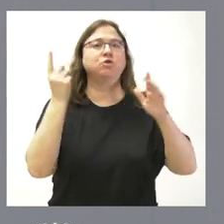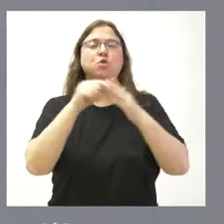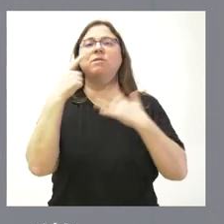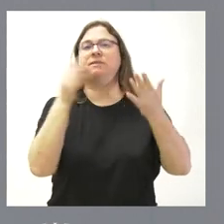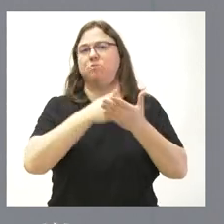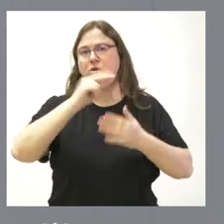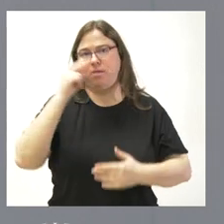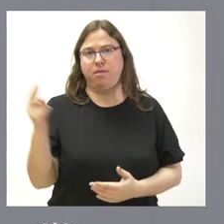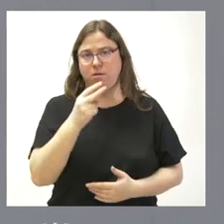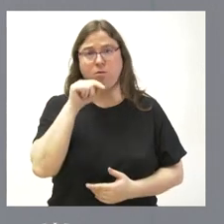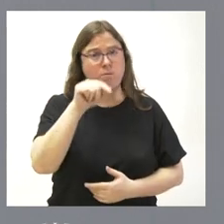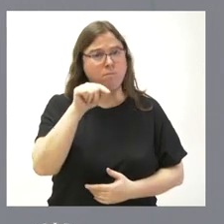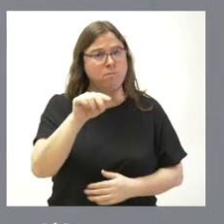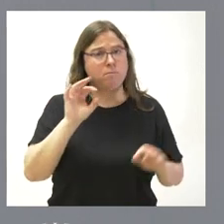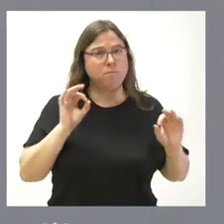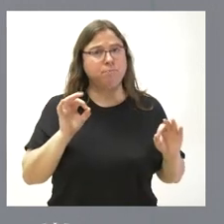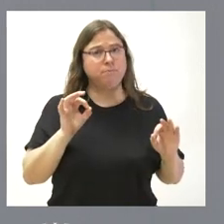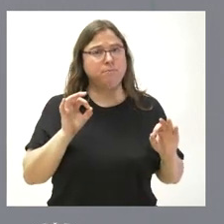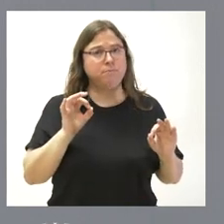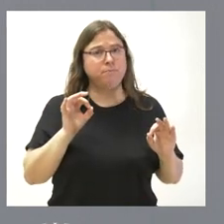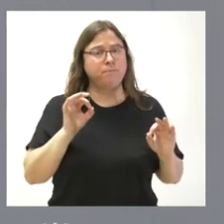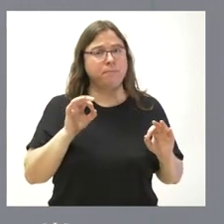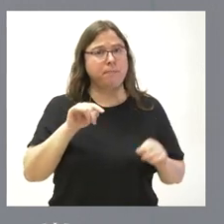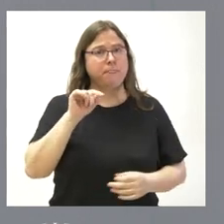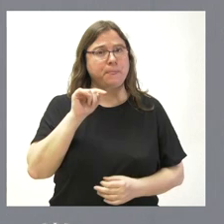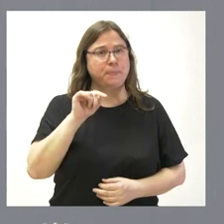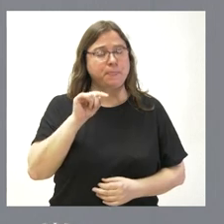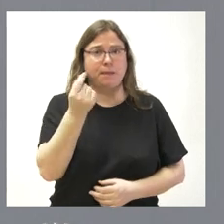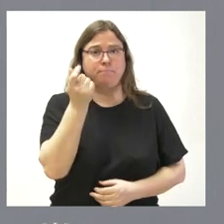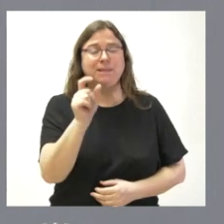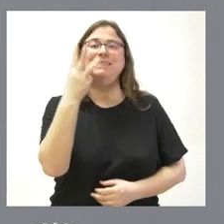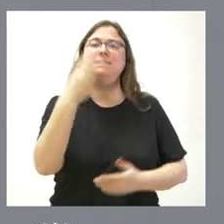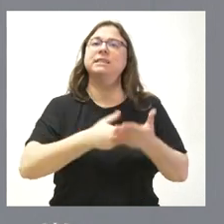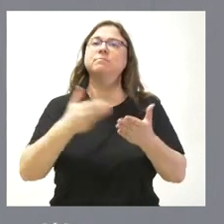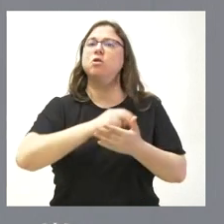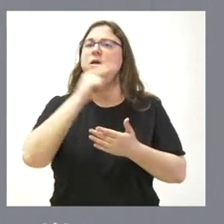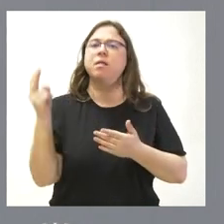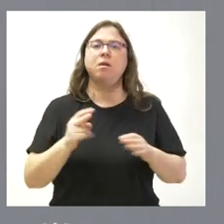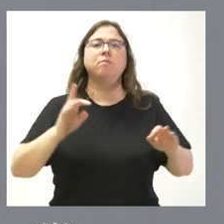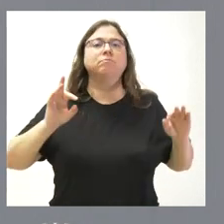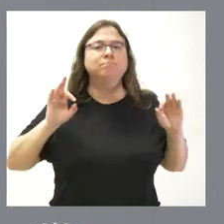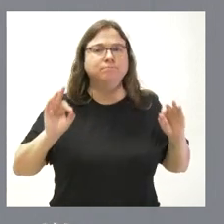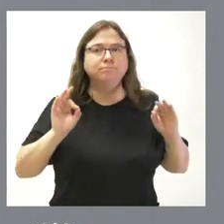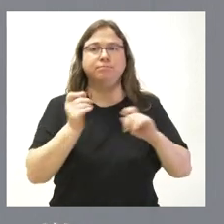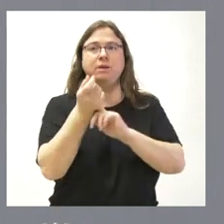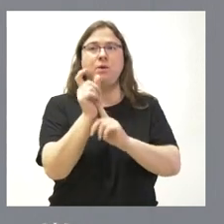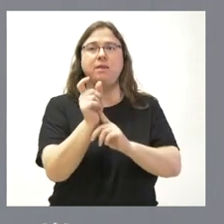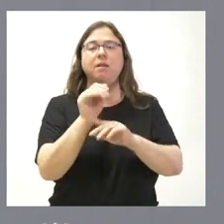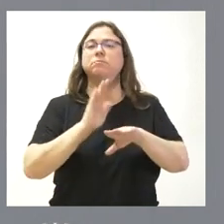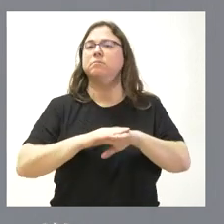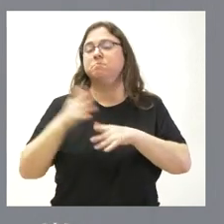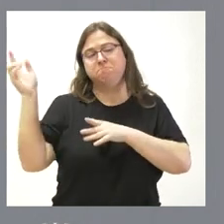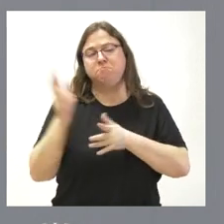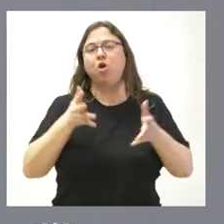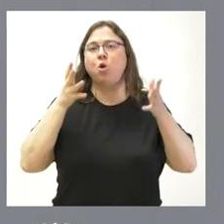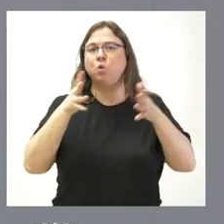millones de euros este eh este importe de 3 millones forma parte de esa cuantía lo traemos al consejo